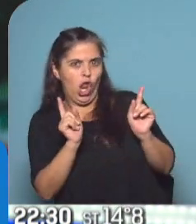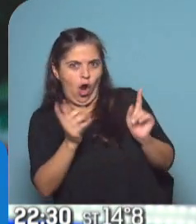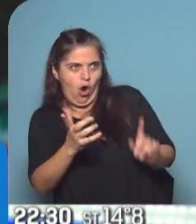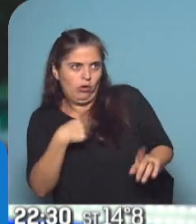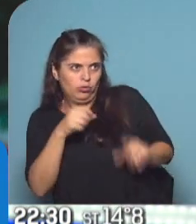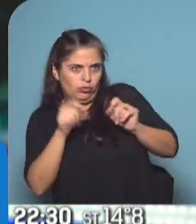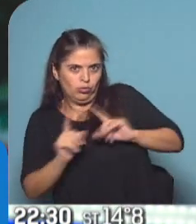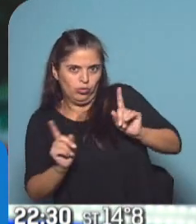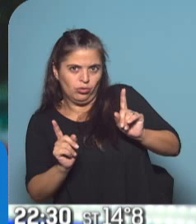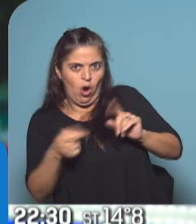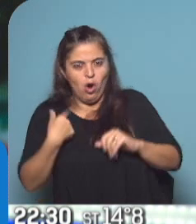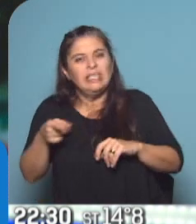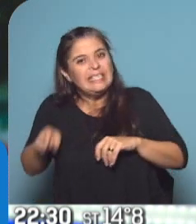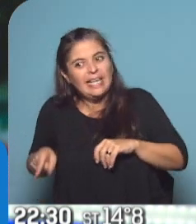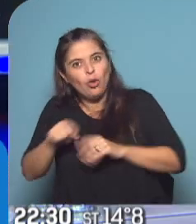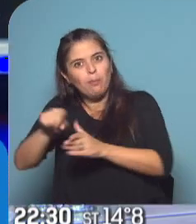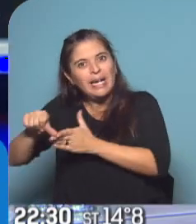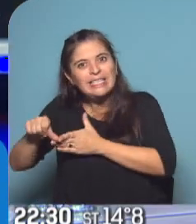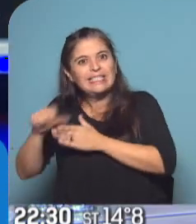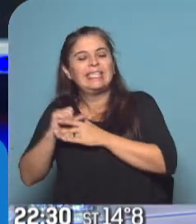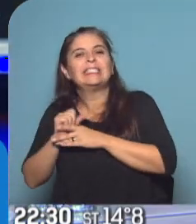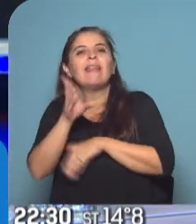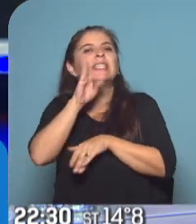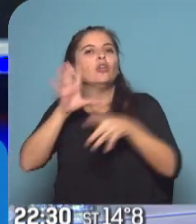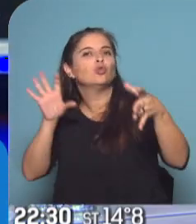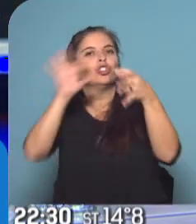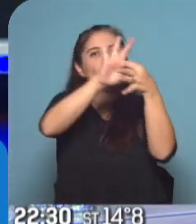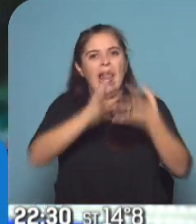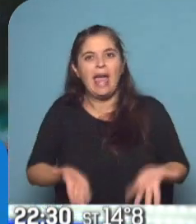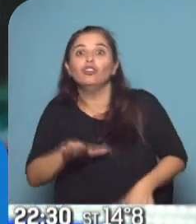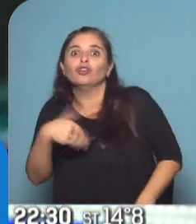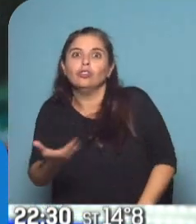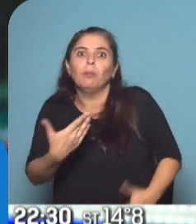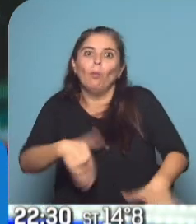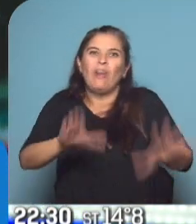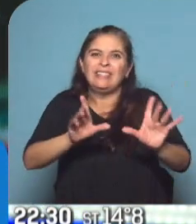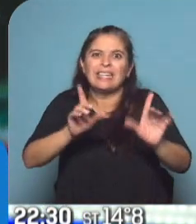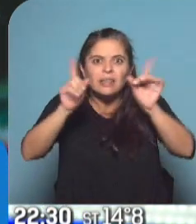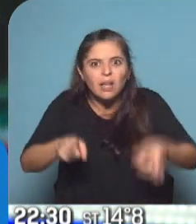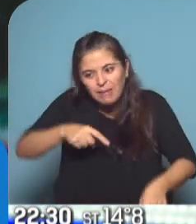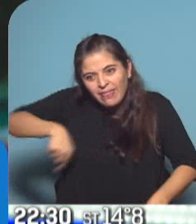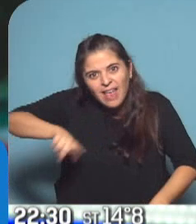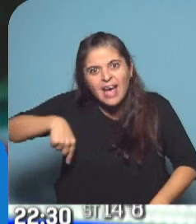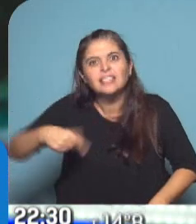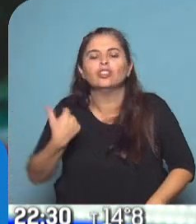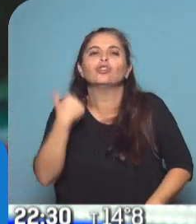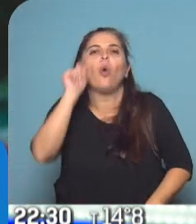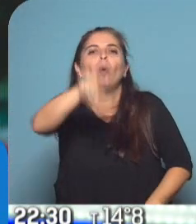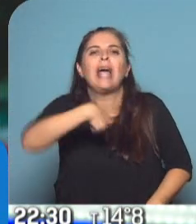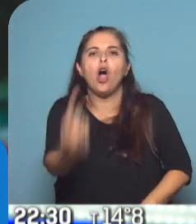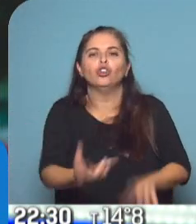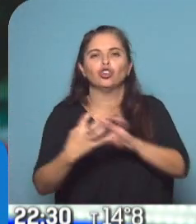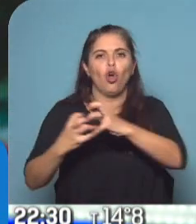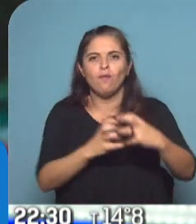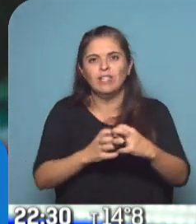también sostienen que son de ellos y bueno ahí puede haber un foco de conflicto importante a futuro y esto no deja de formar parte de la agenda bilateral entre